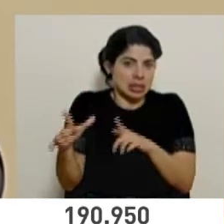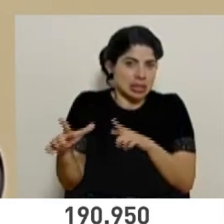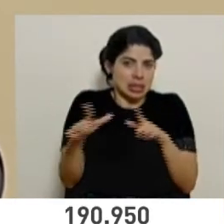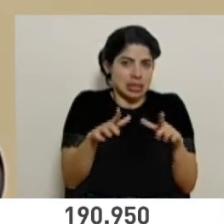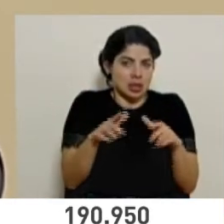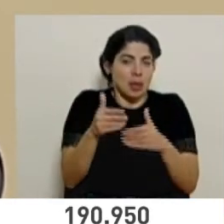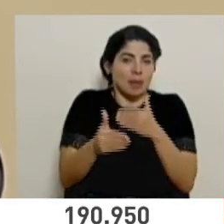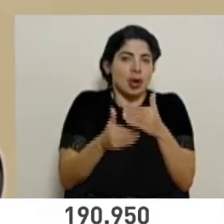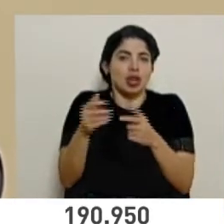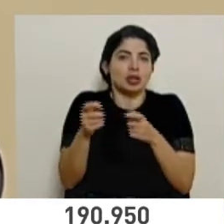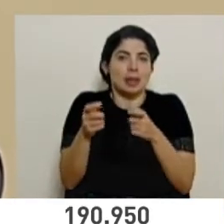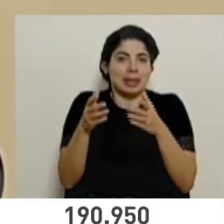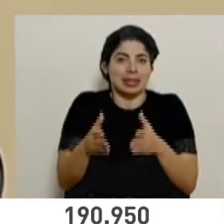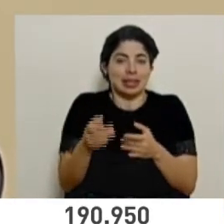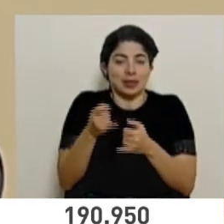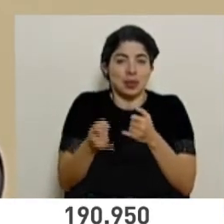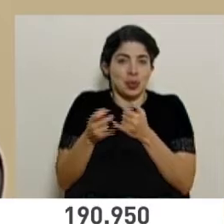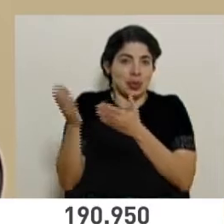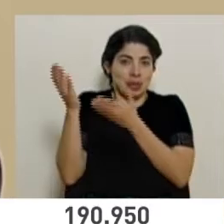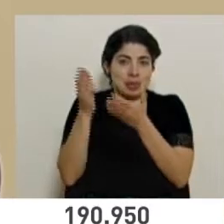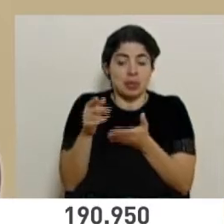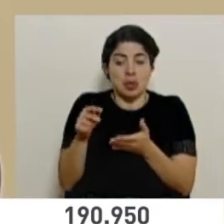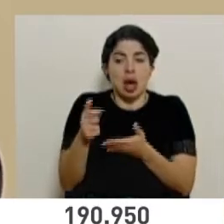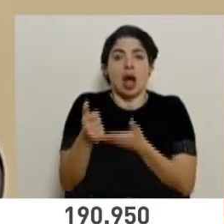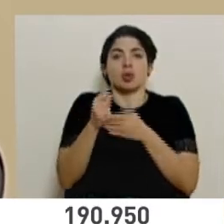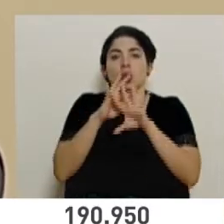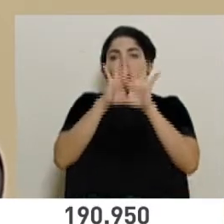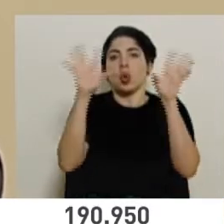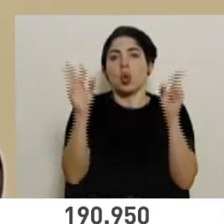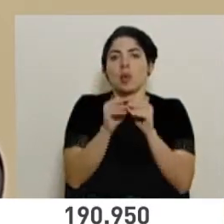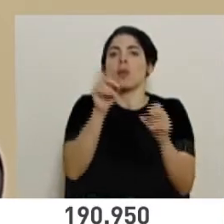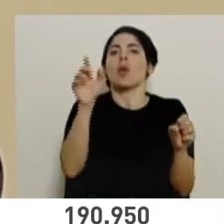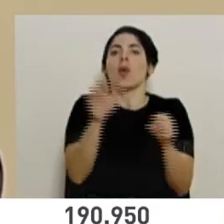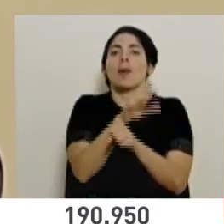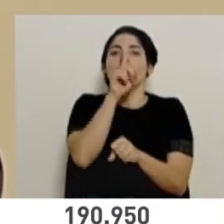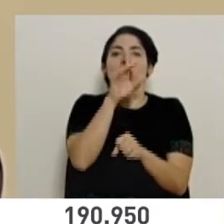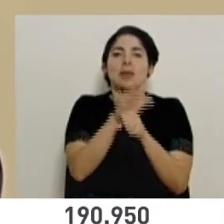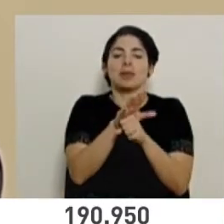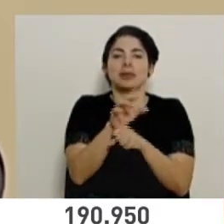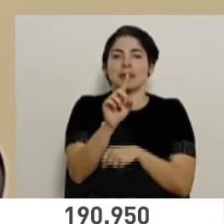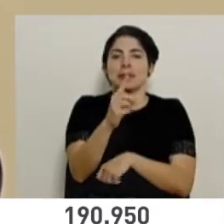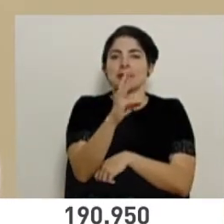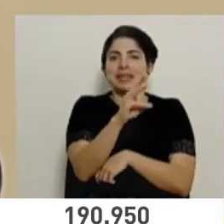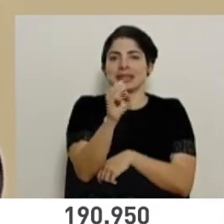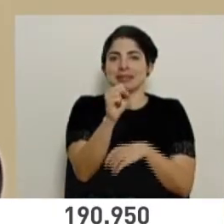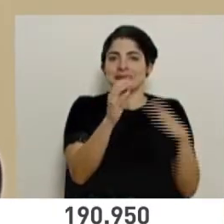parte administrativa del último embarque, que completaría el compromiso del primer semestre.